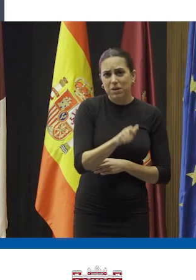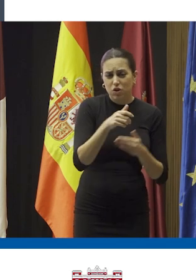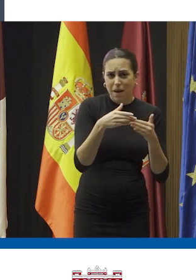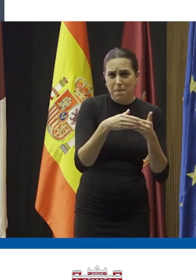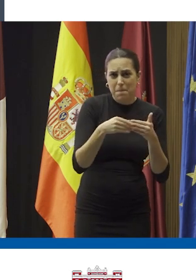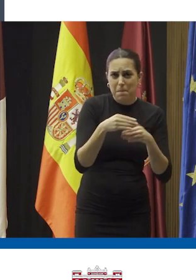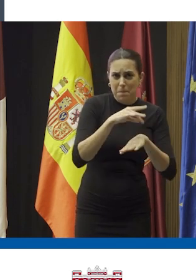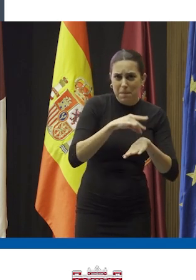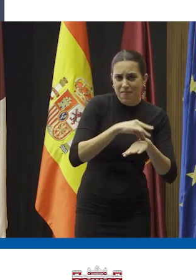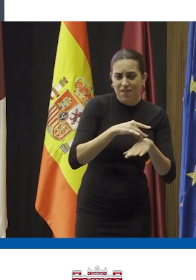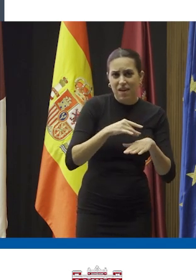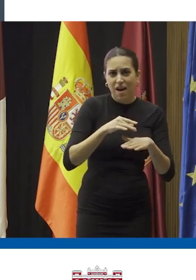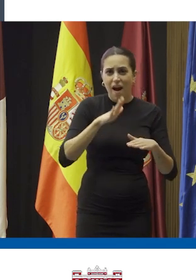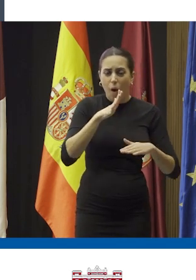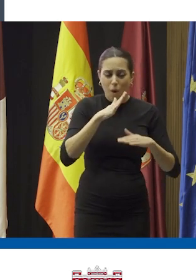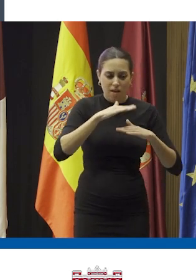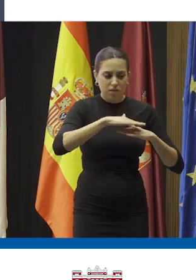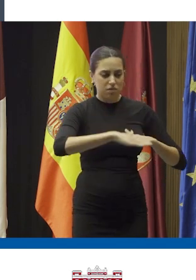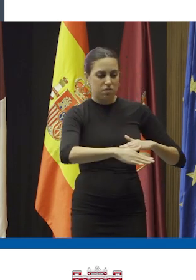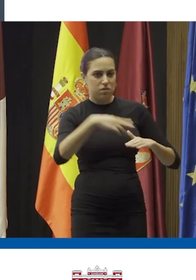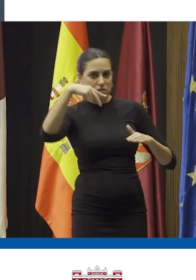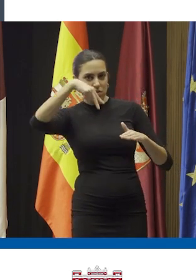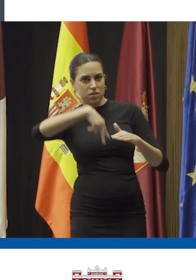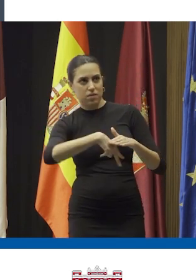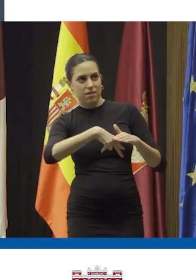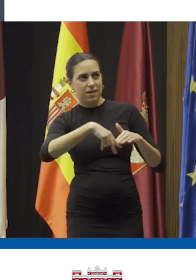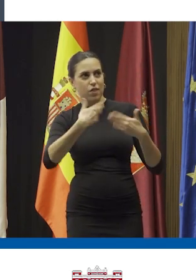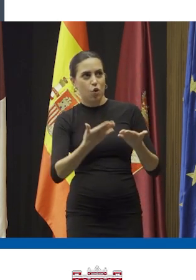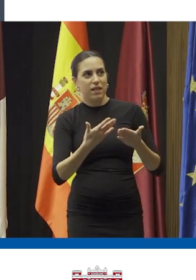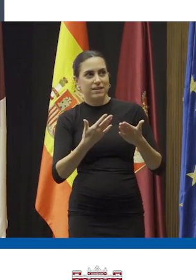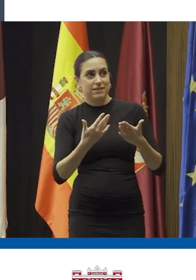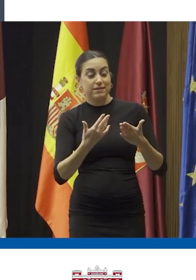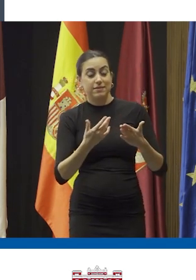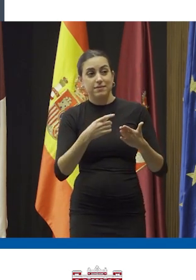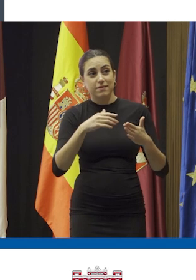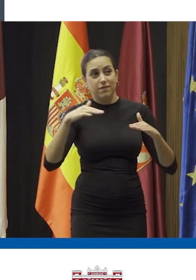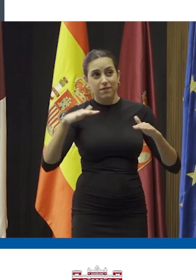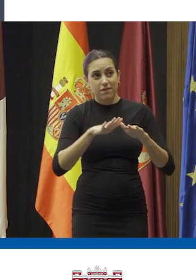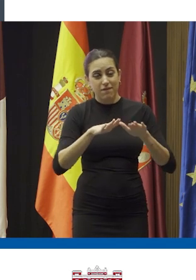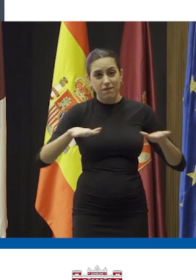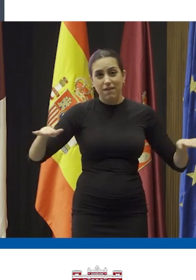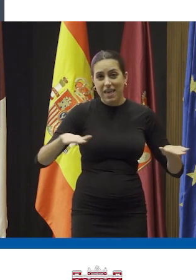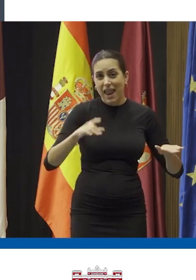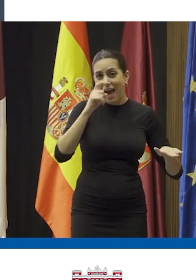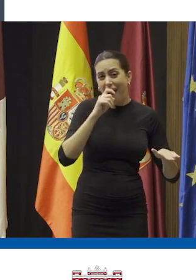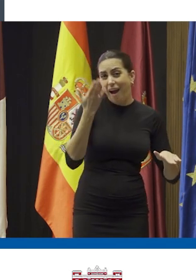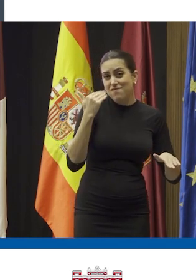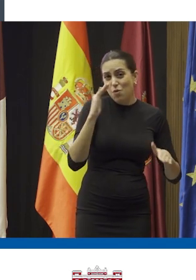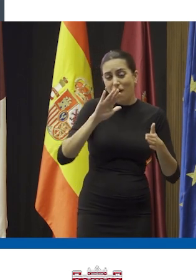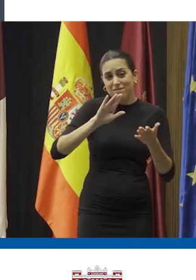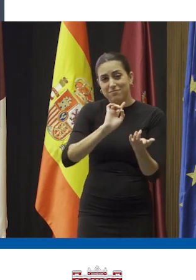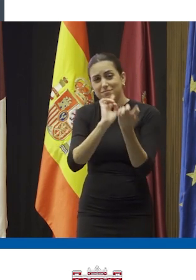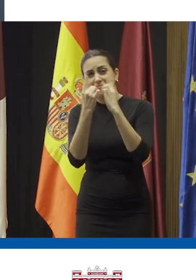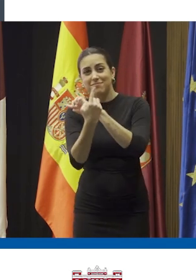choque que fragmentaban las piedras, era como se transmitían. De aquella bañera antigua, fíjense, a la de aquí arribita, esta de